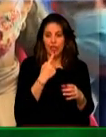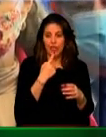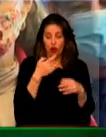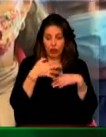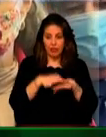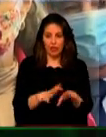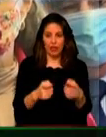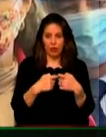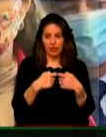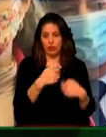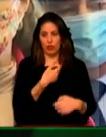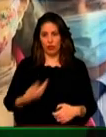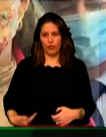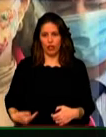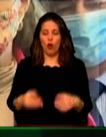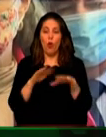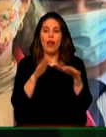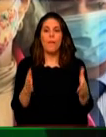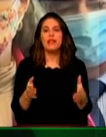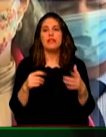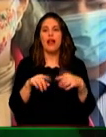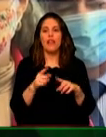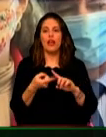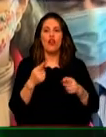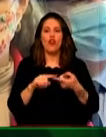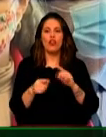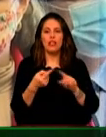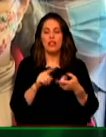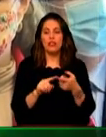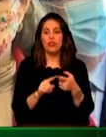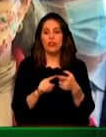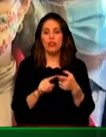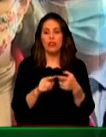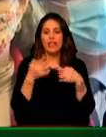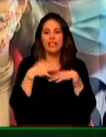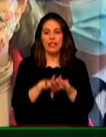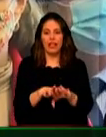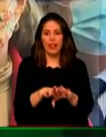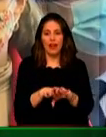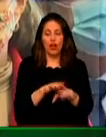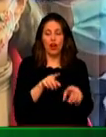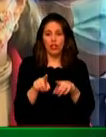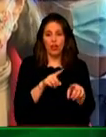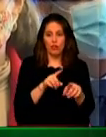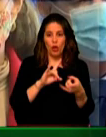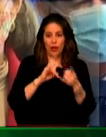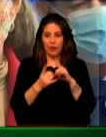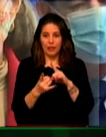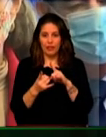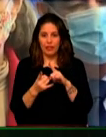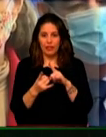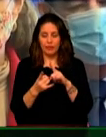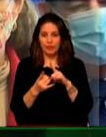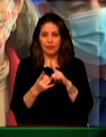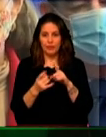la coalición de gobierno, una mesa de coordinación que estará integrada por los coordinadores parlamentarios